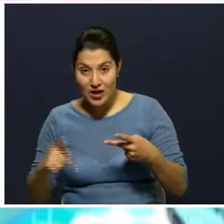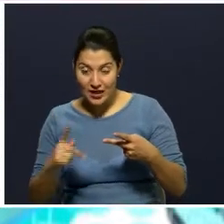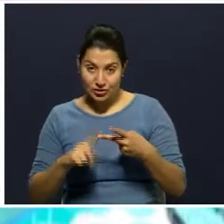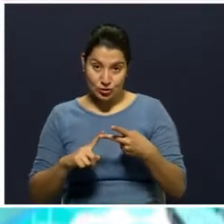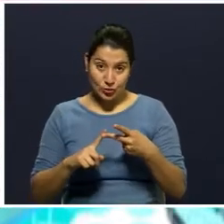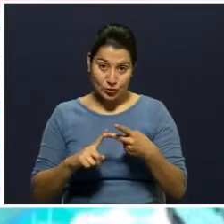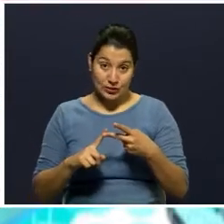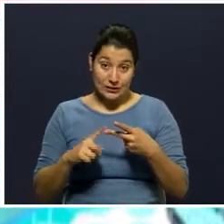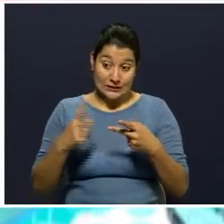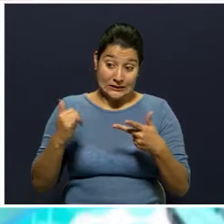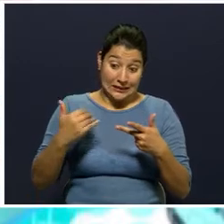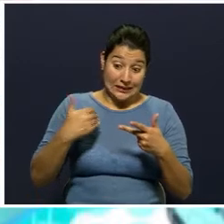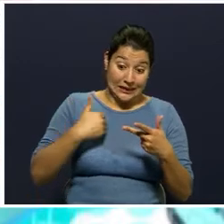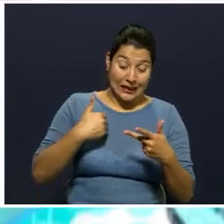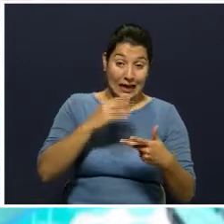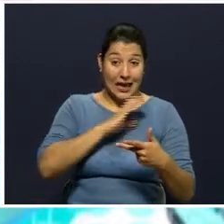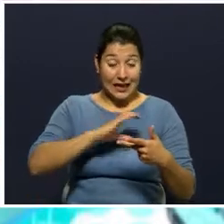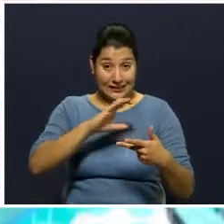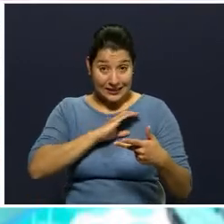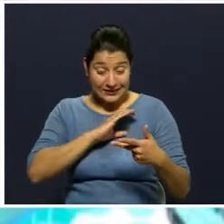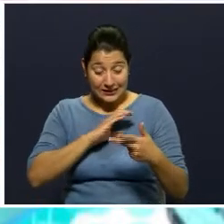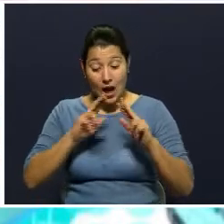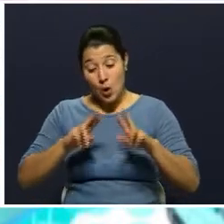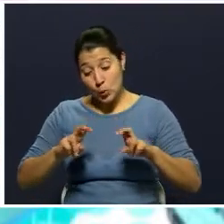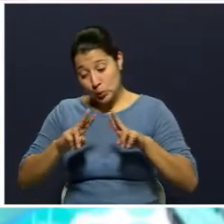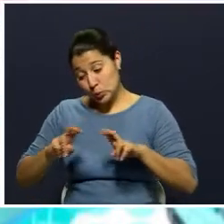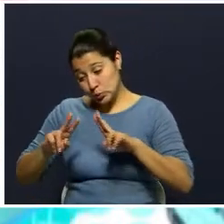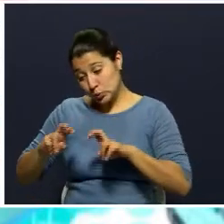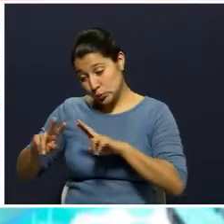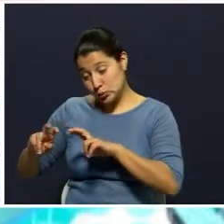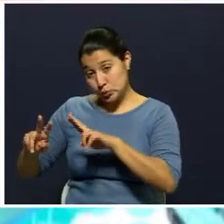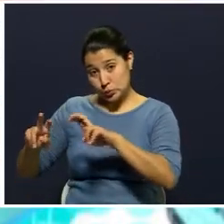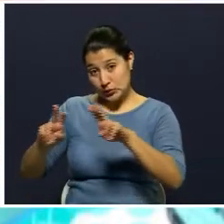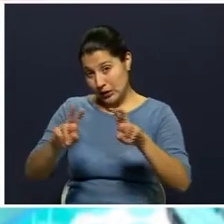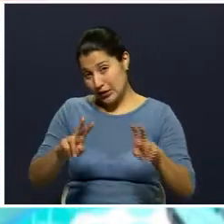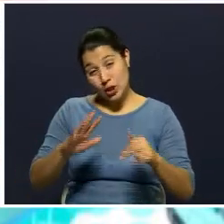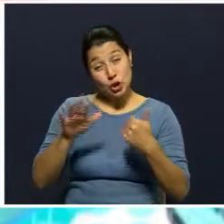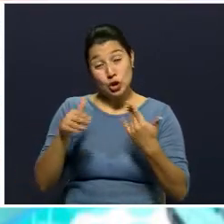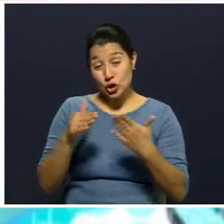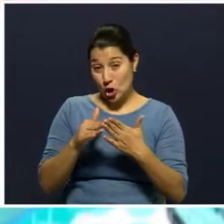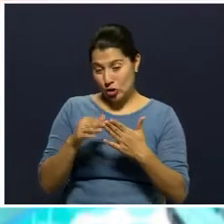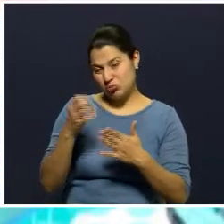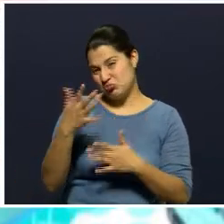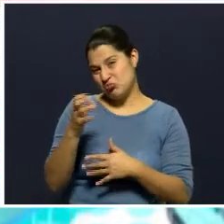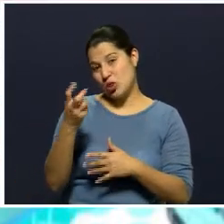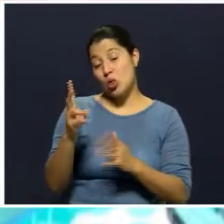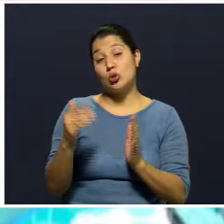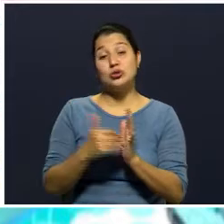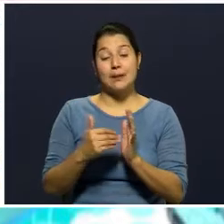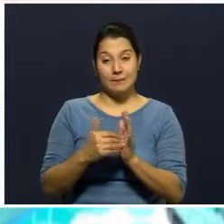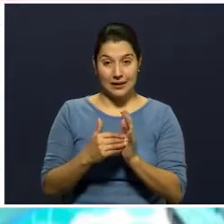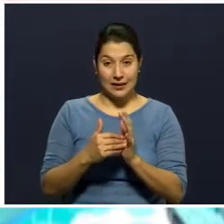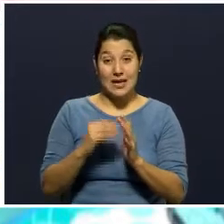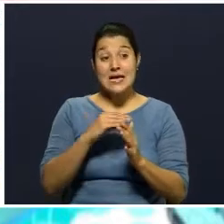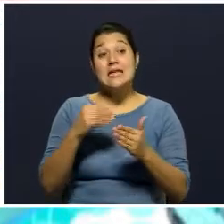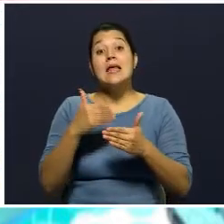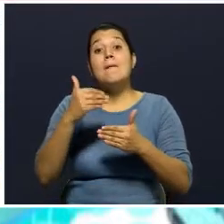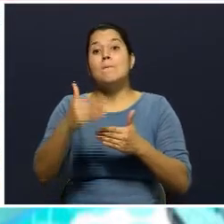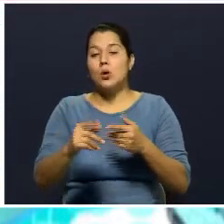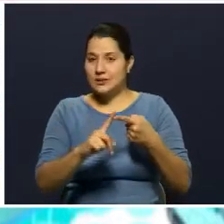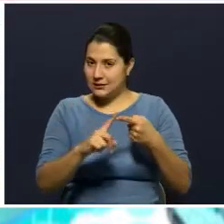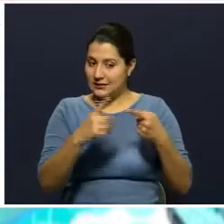señores jueces nos indicaron que debíamos considerar, y después de eso están analizando esto que les decía de su proceso, de la madurez